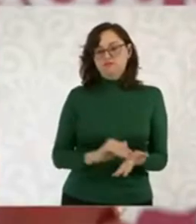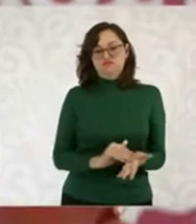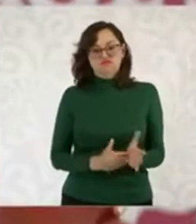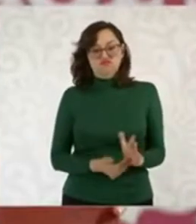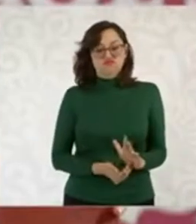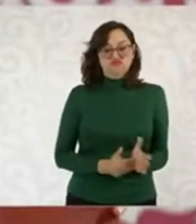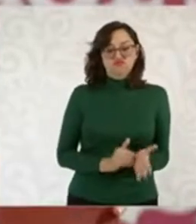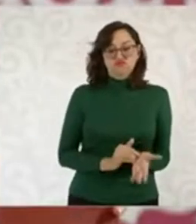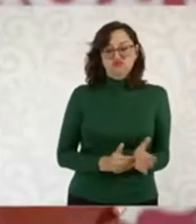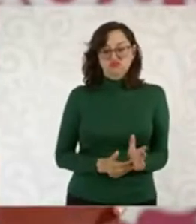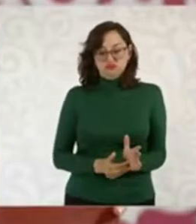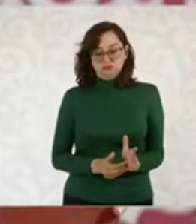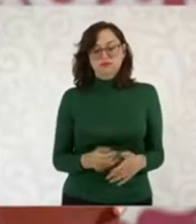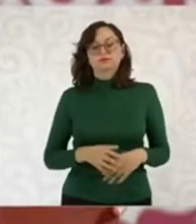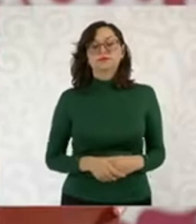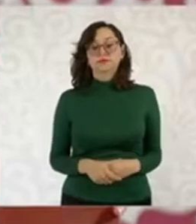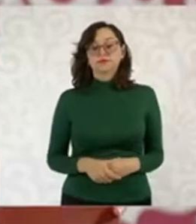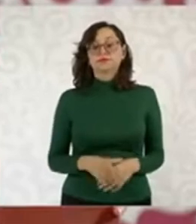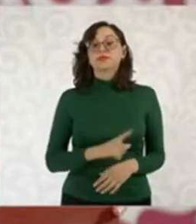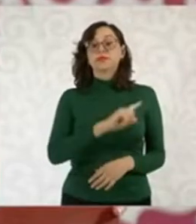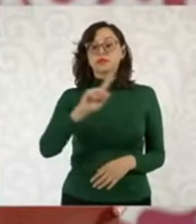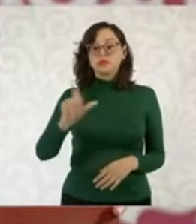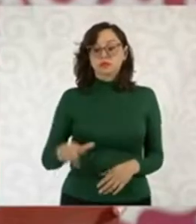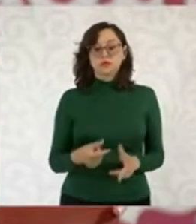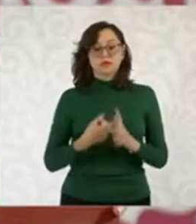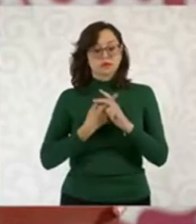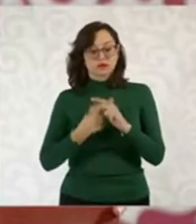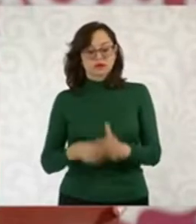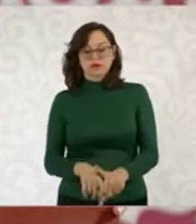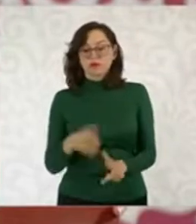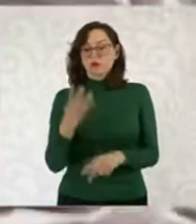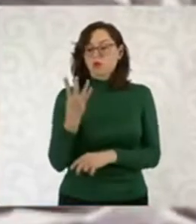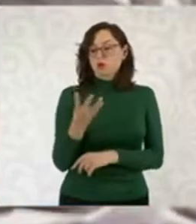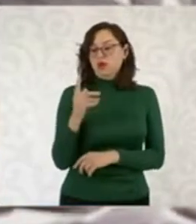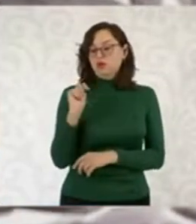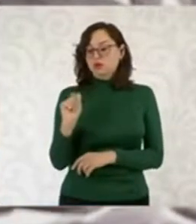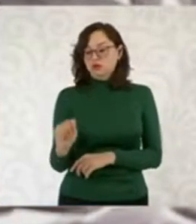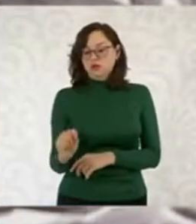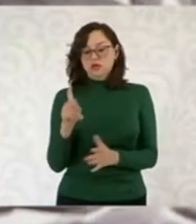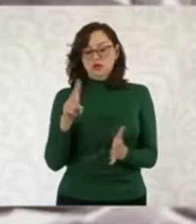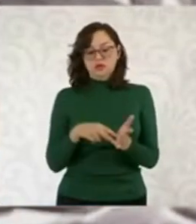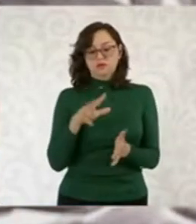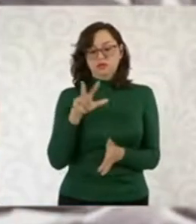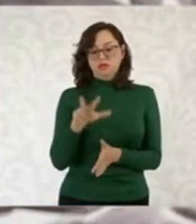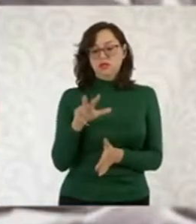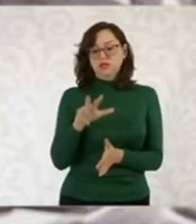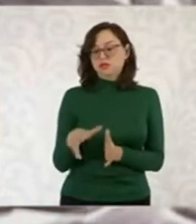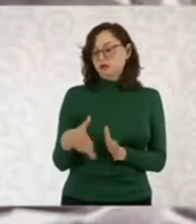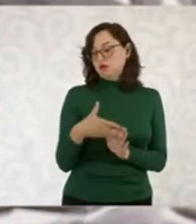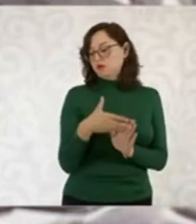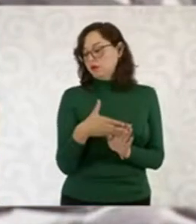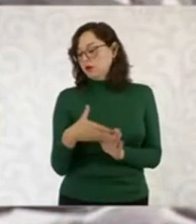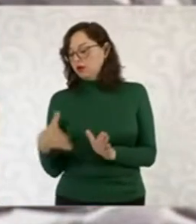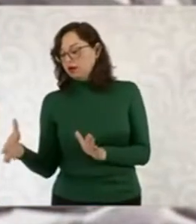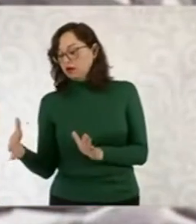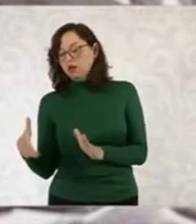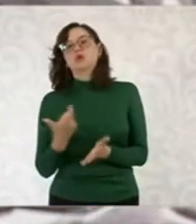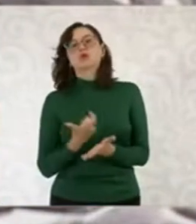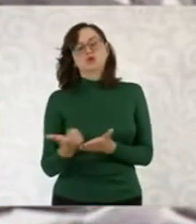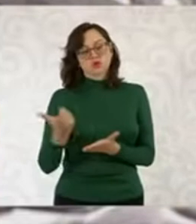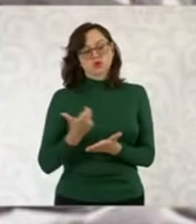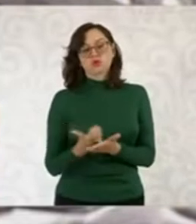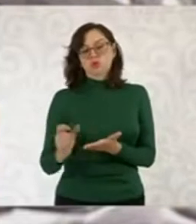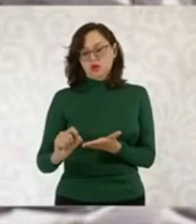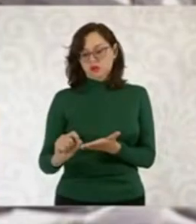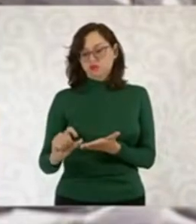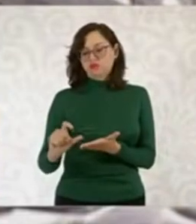Vino el primer periodo de la Cuarta Transformación, aumentaron los salarios, el salario mínimo, y